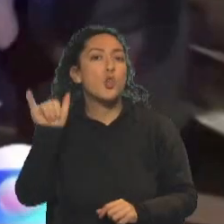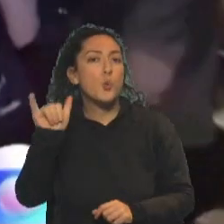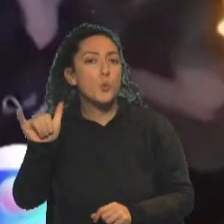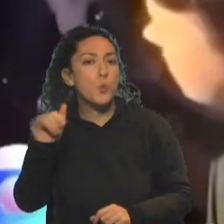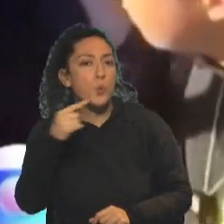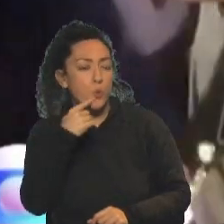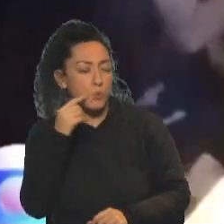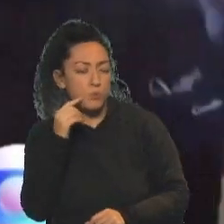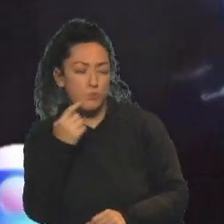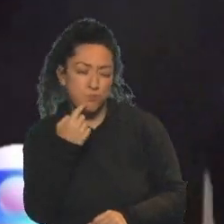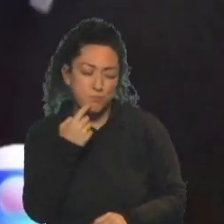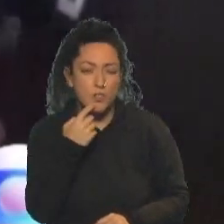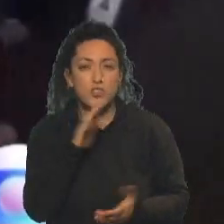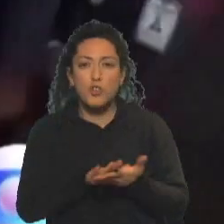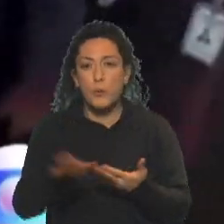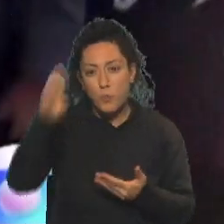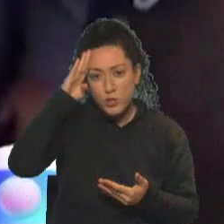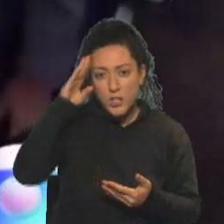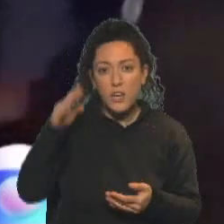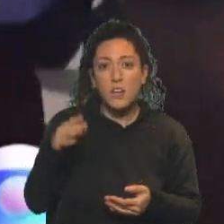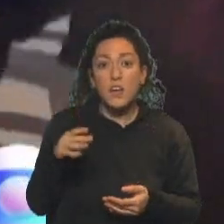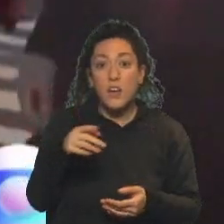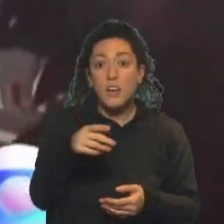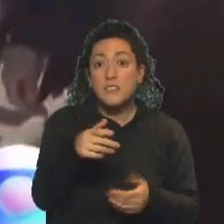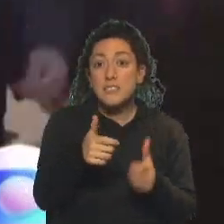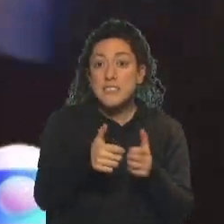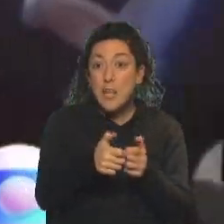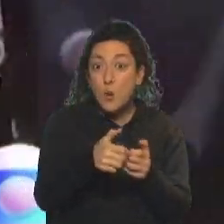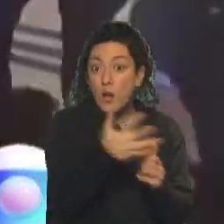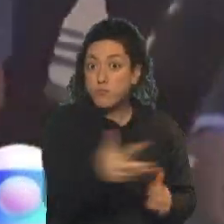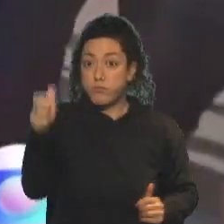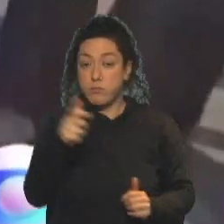que le quiso sacar su celular de las imágenes